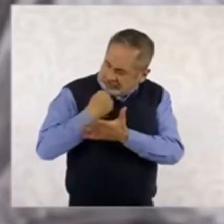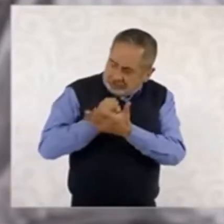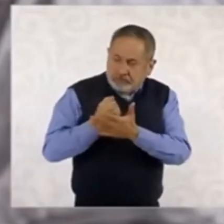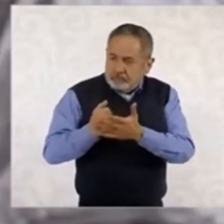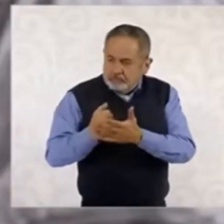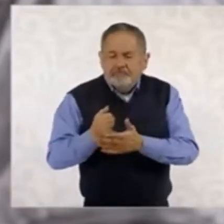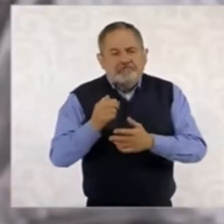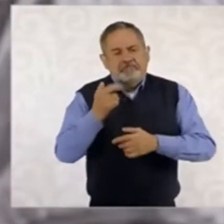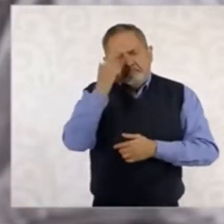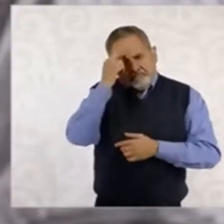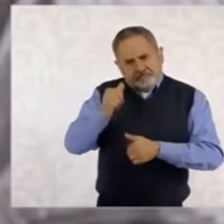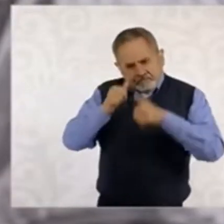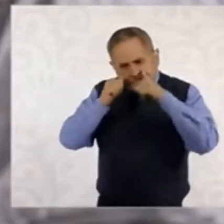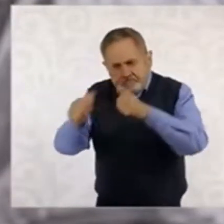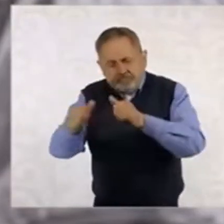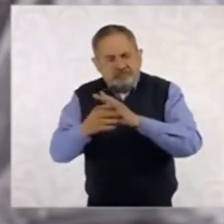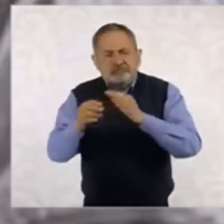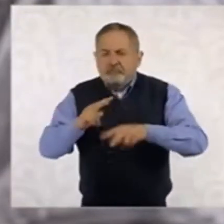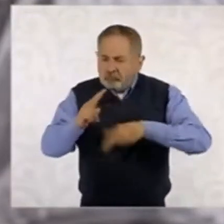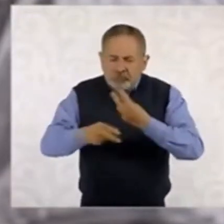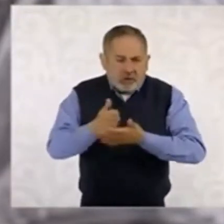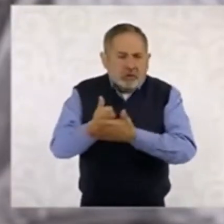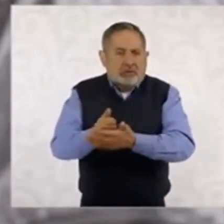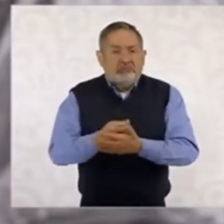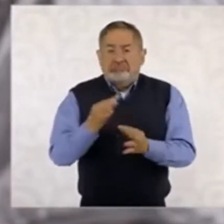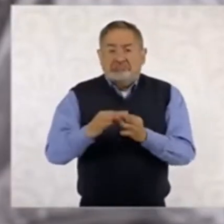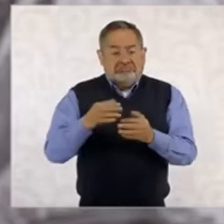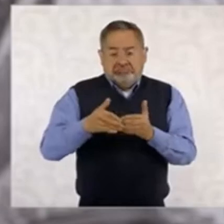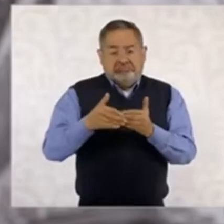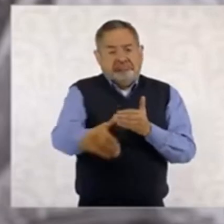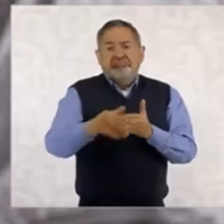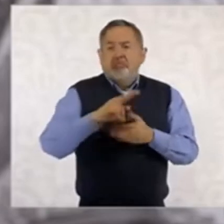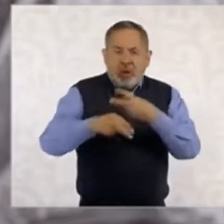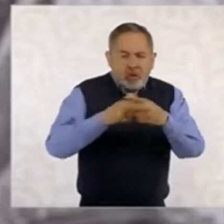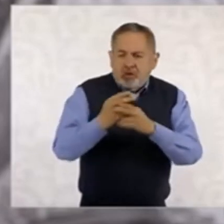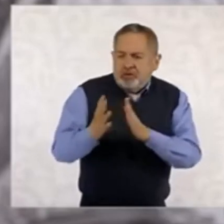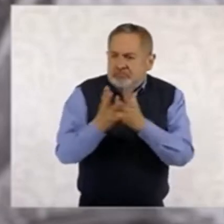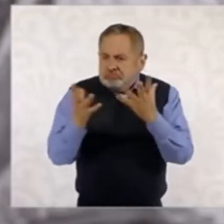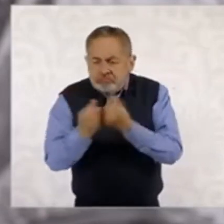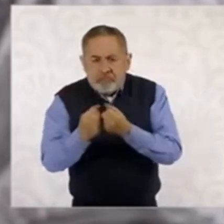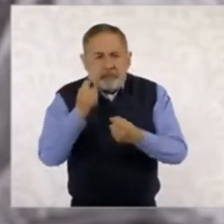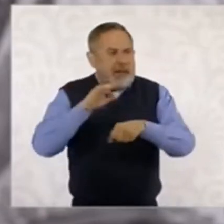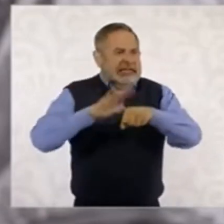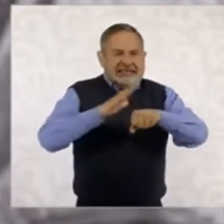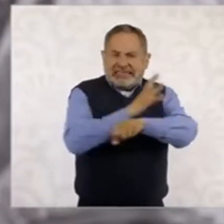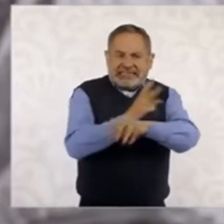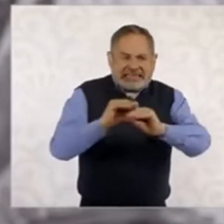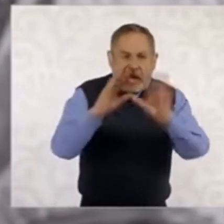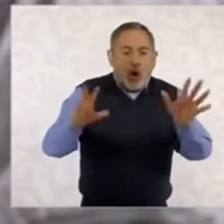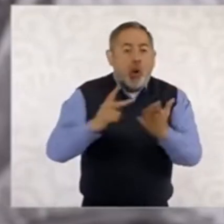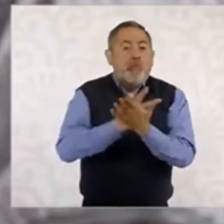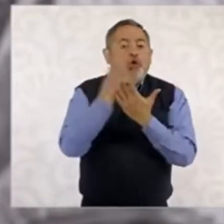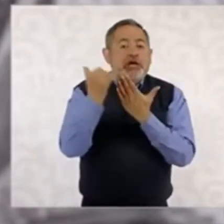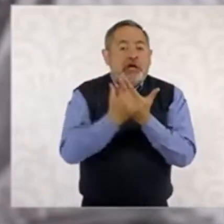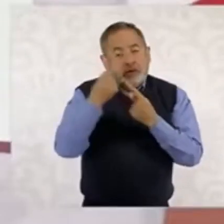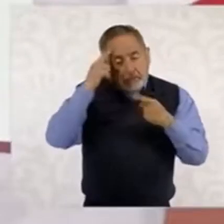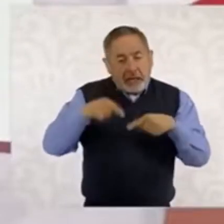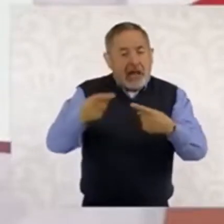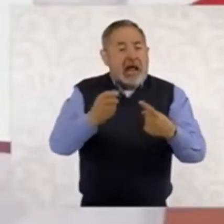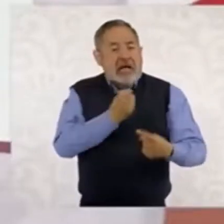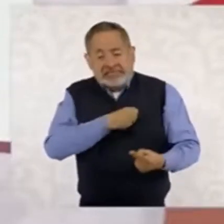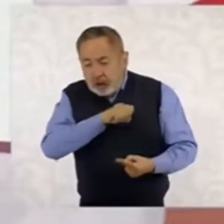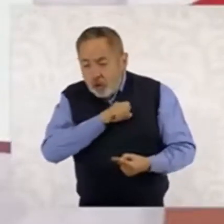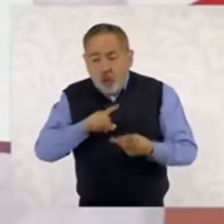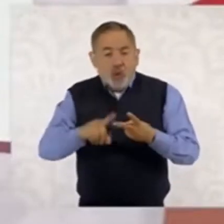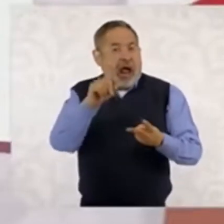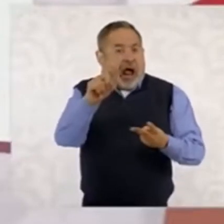Sonora. Y estamos listos para llevar adelante de manera participativa, transparente, los proyectos de salud, agua y medio